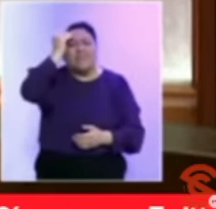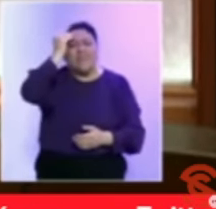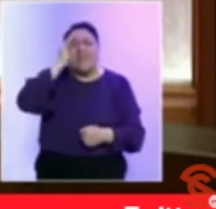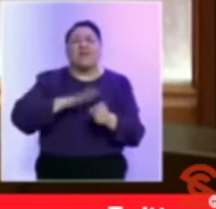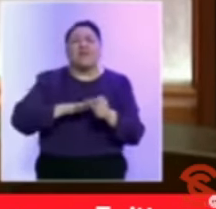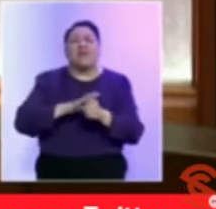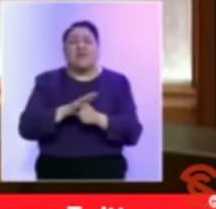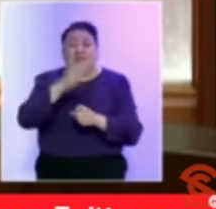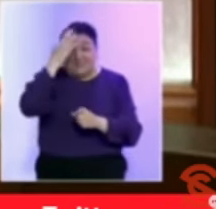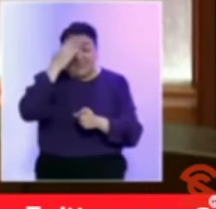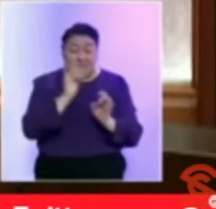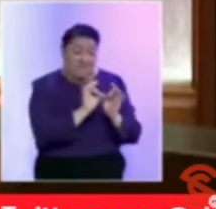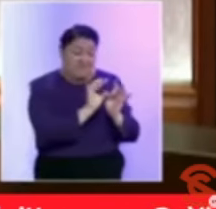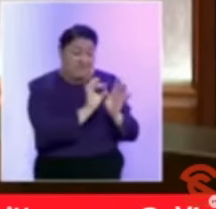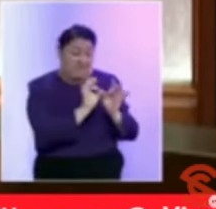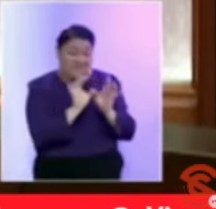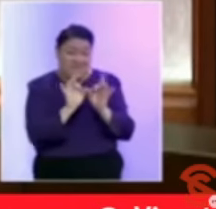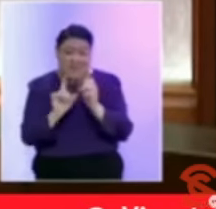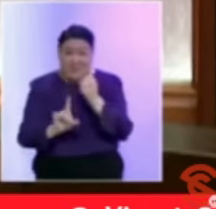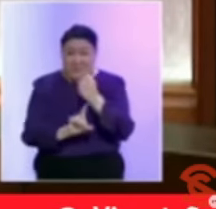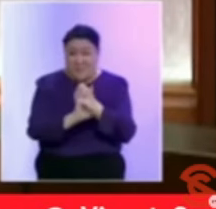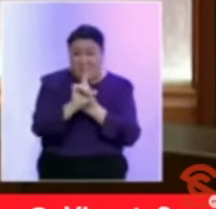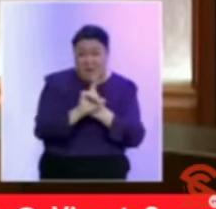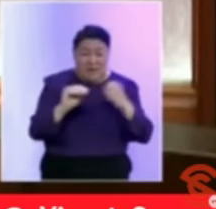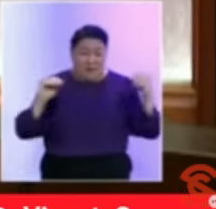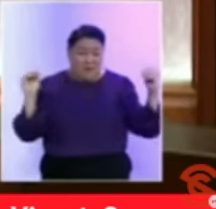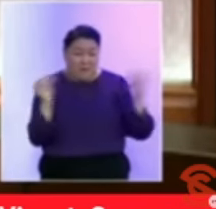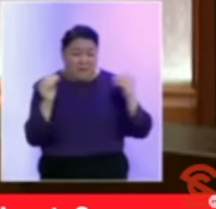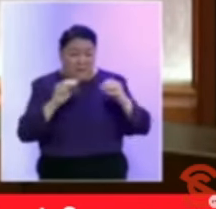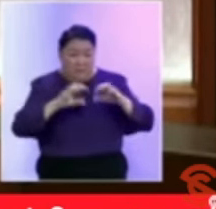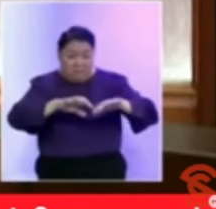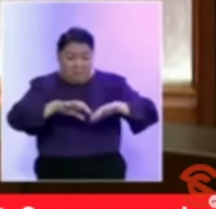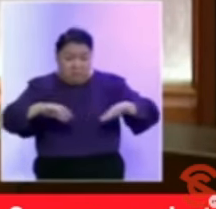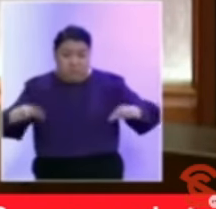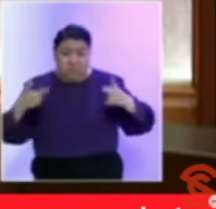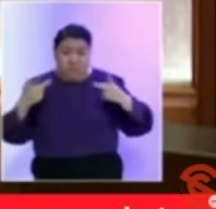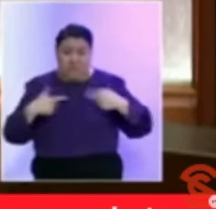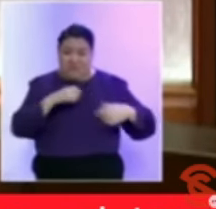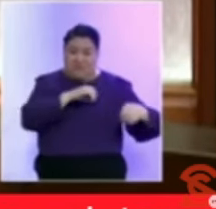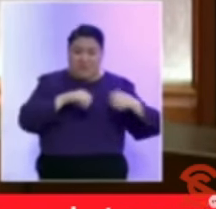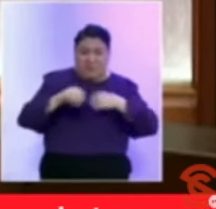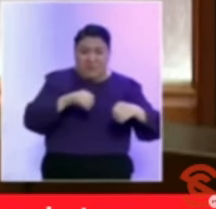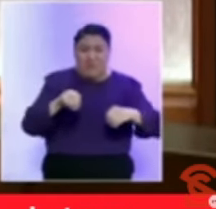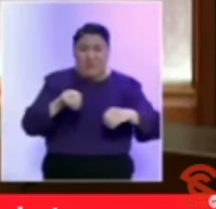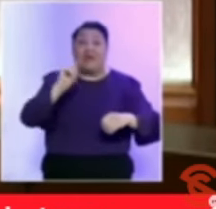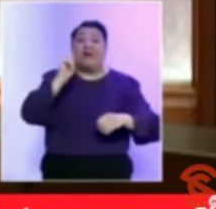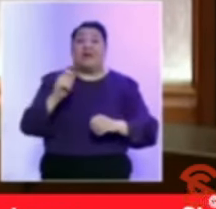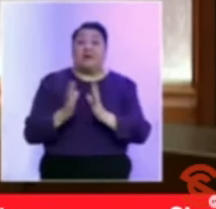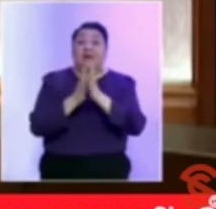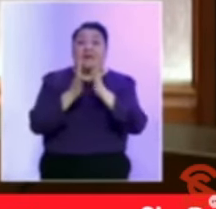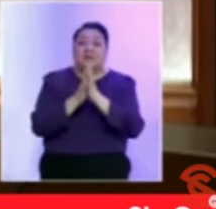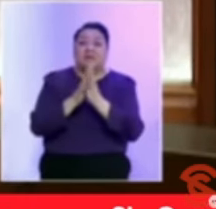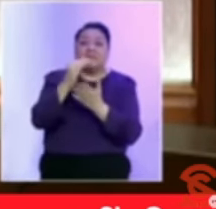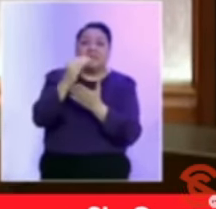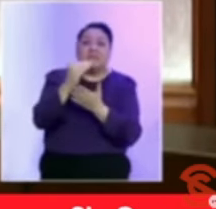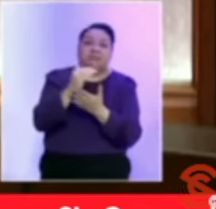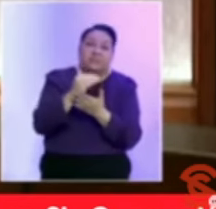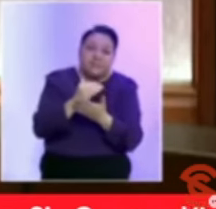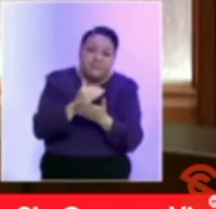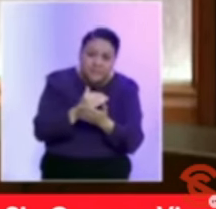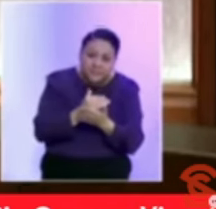la violencia la polarización y el odio las eran la democracia y las